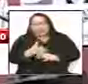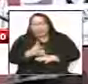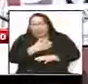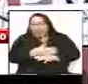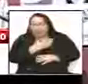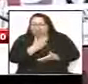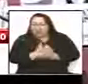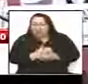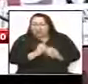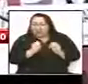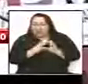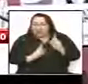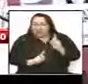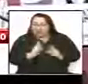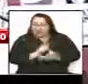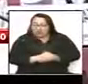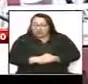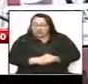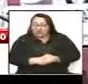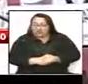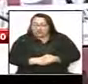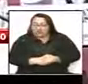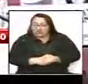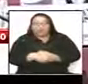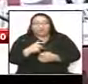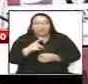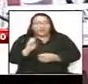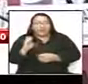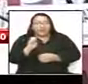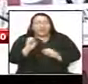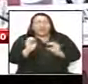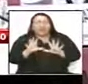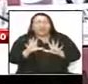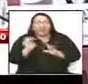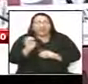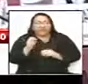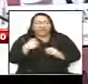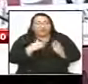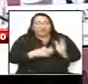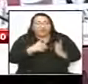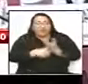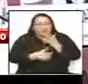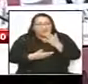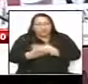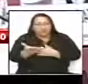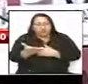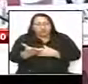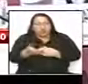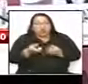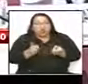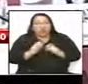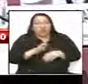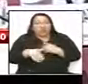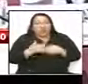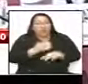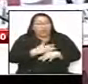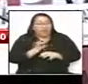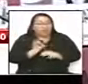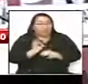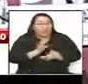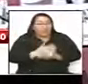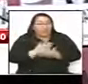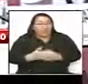propuesta de trabajo que se viene llevando a cabo vía Congreso Televisión, una retransmisión del día